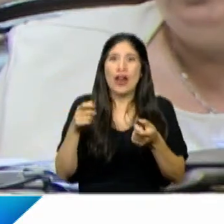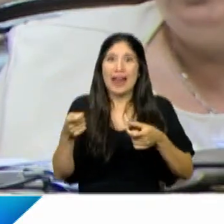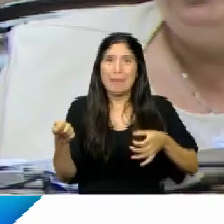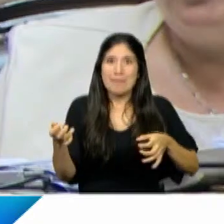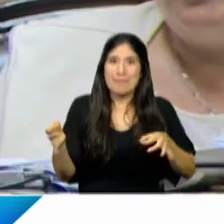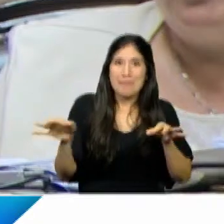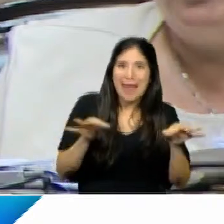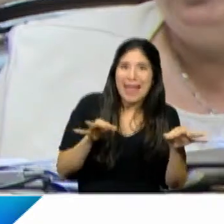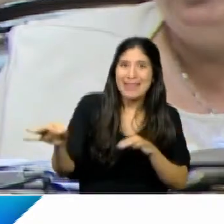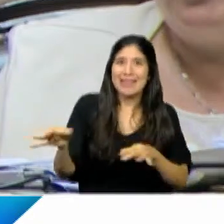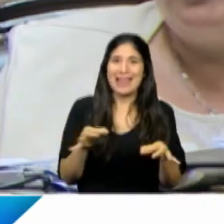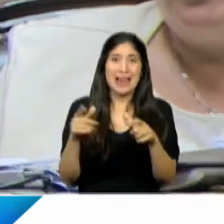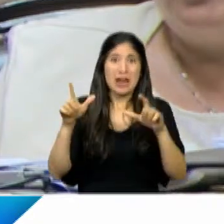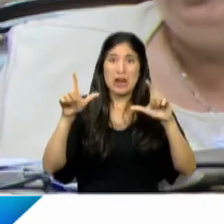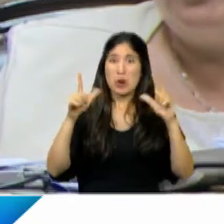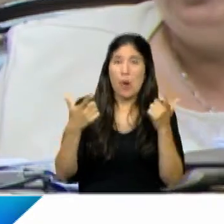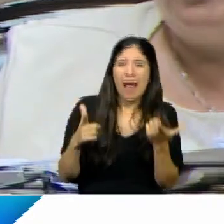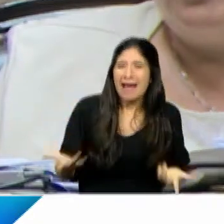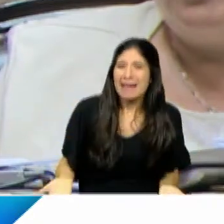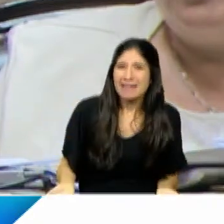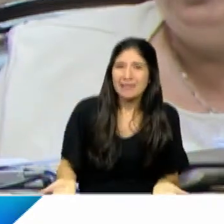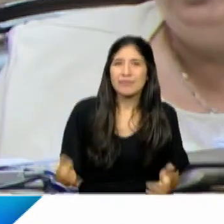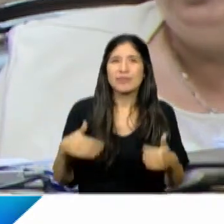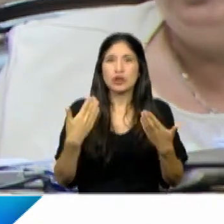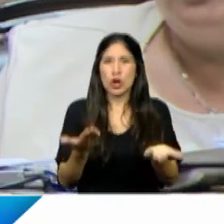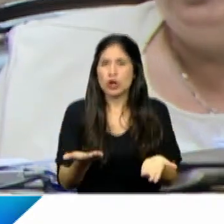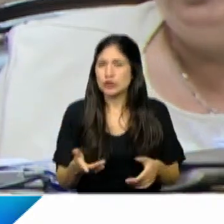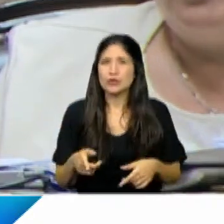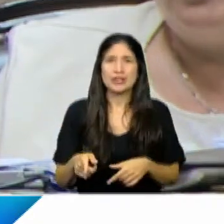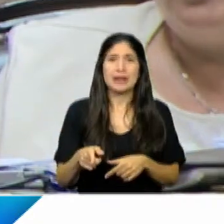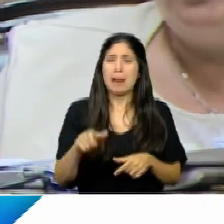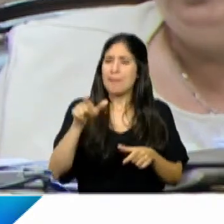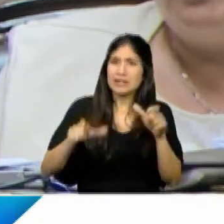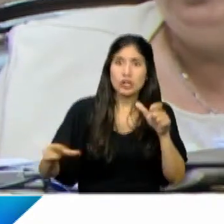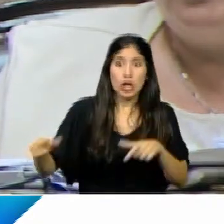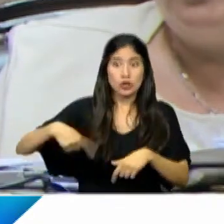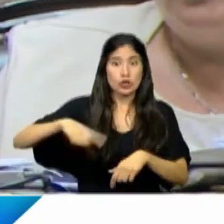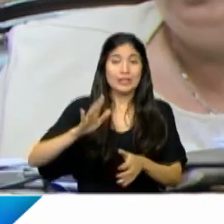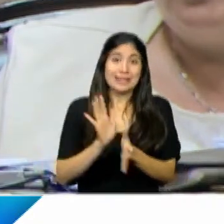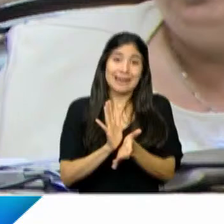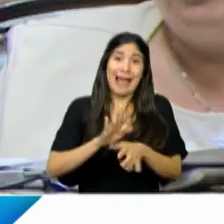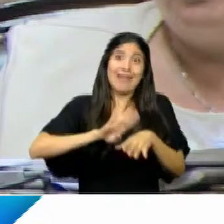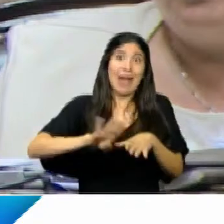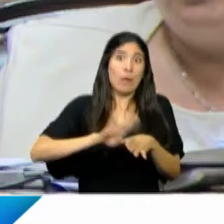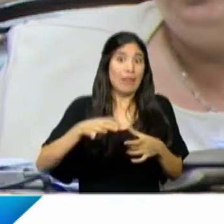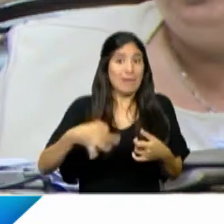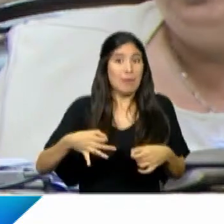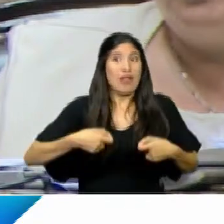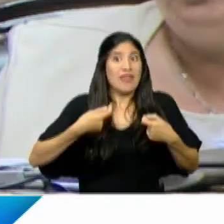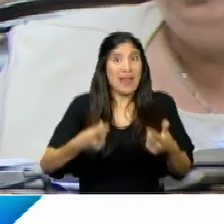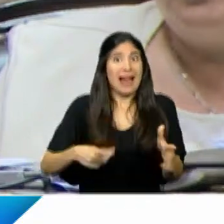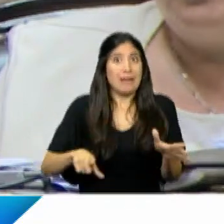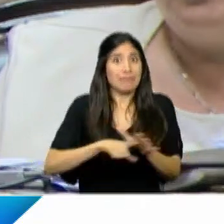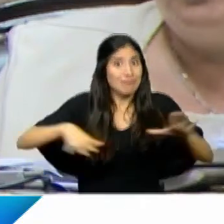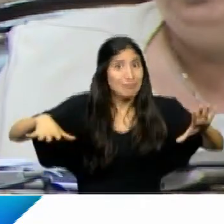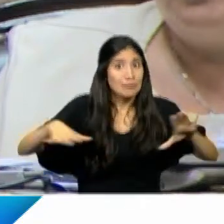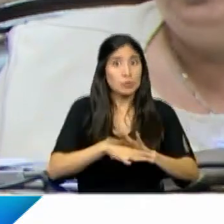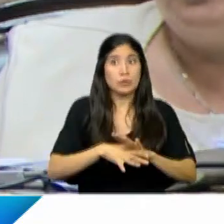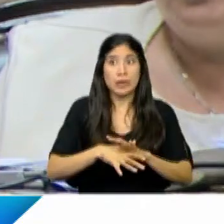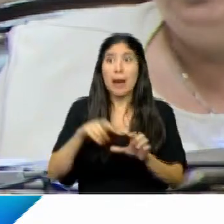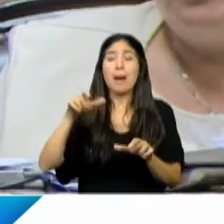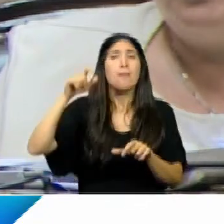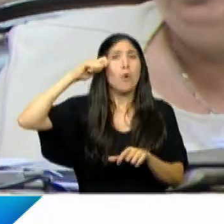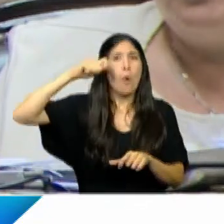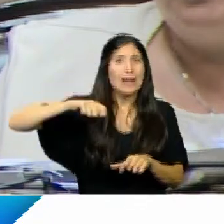los intereses, el conflicto de intereses. Le debemos muchísimo a la ciudadanía. No estamos bien y no alcanza. No es un problema de los